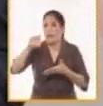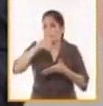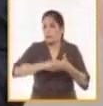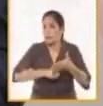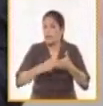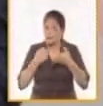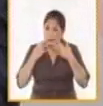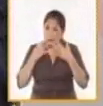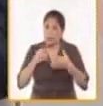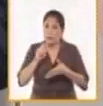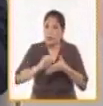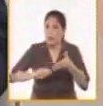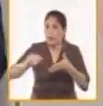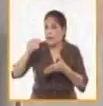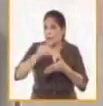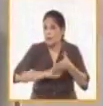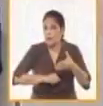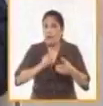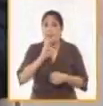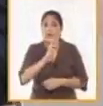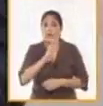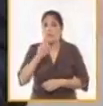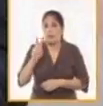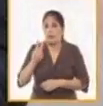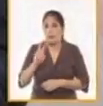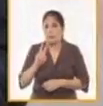las elecciones número 32